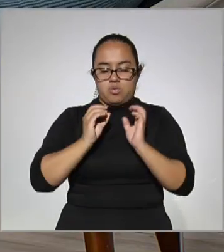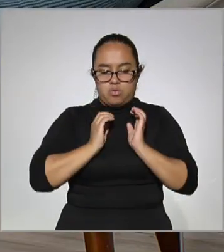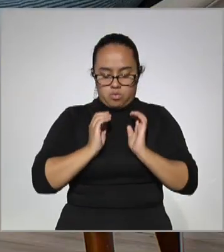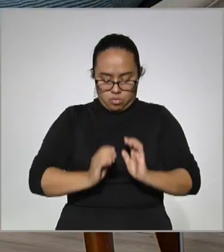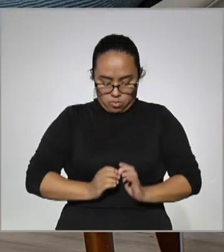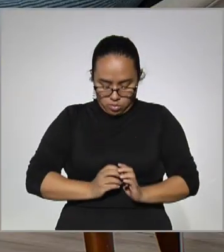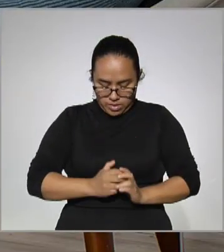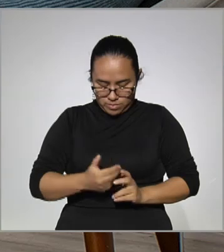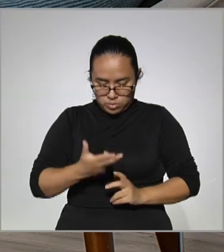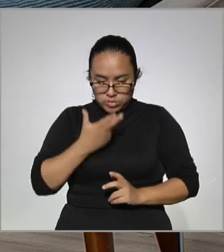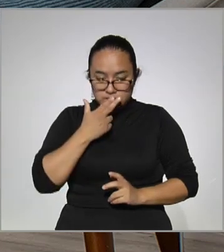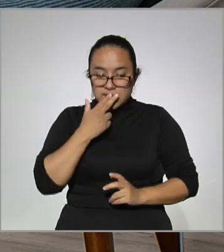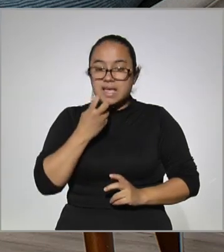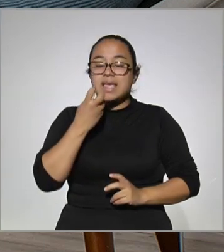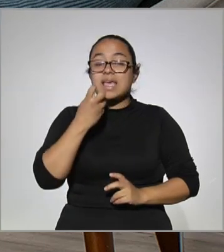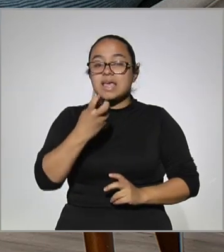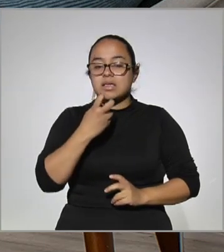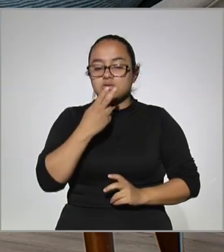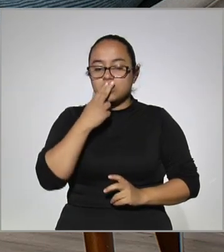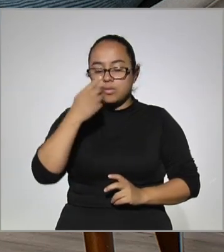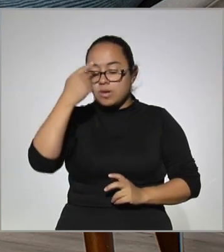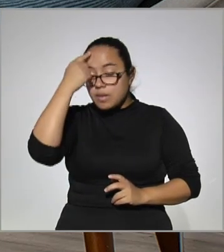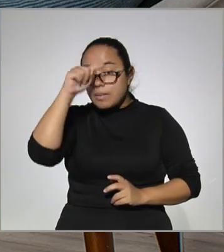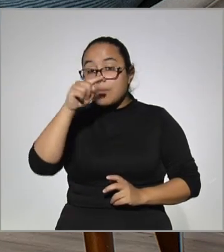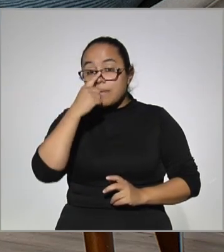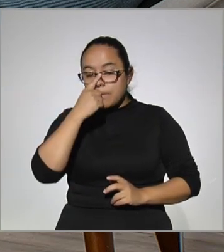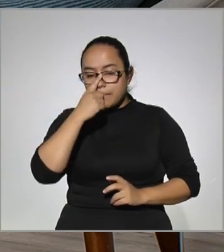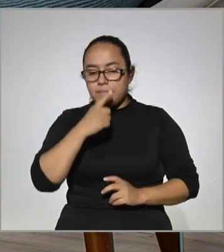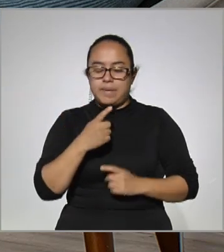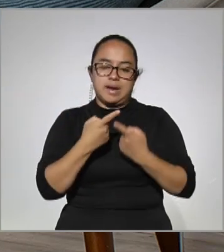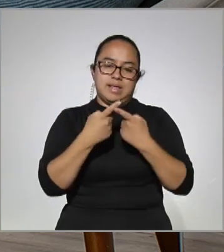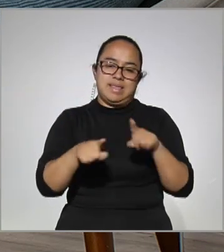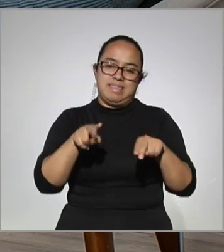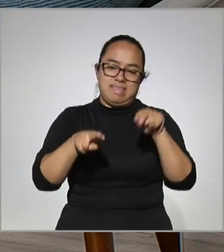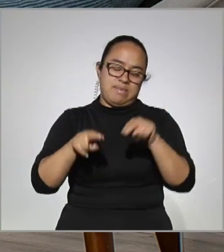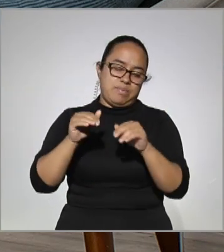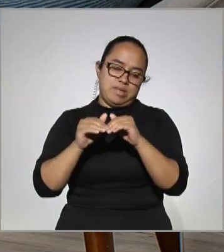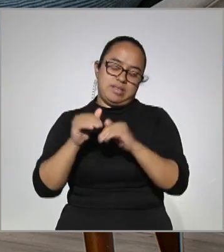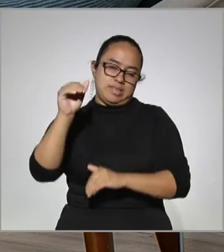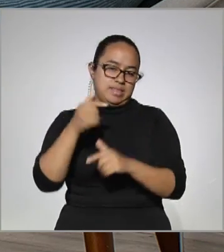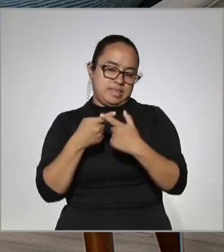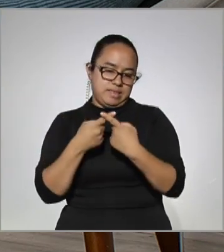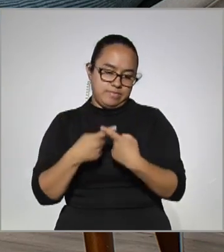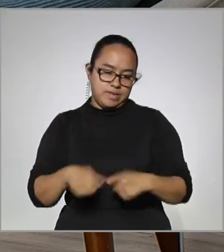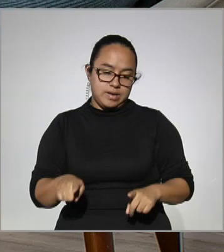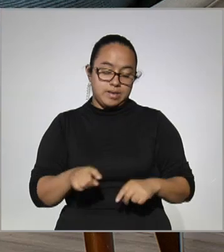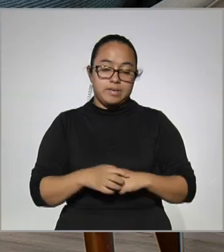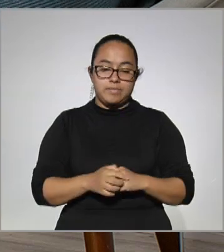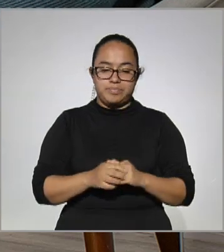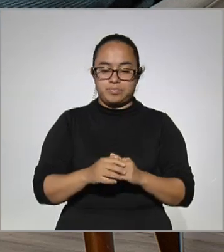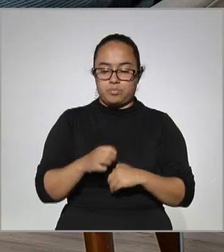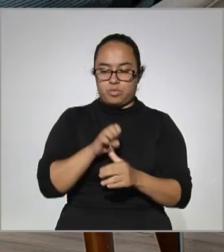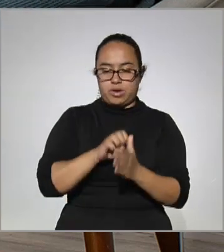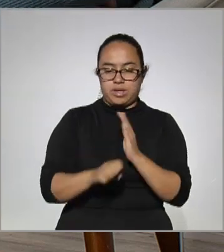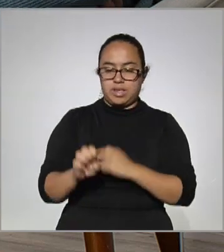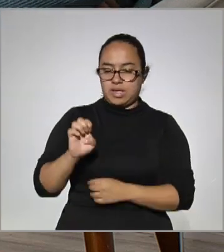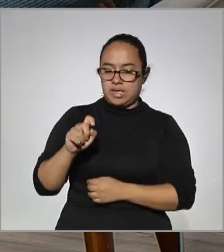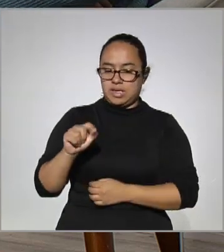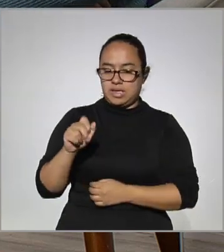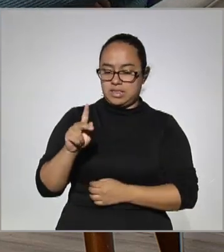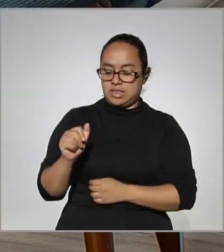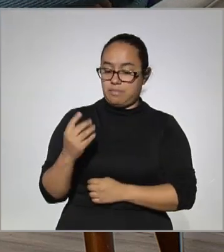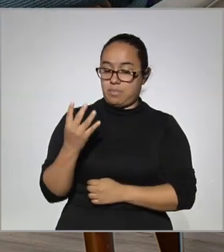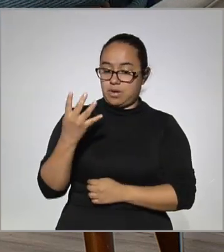organismo están determinados ya para una etapa diferente. Las etapas 4, cuando ya se